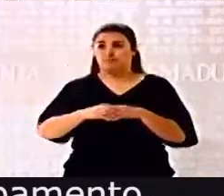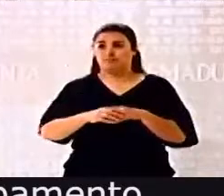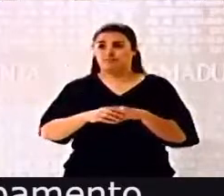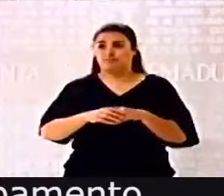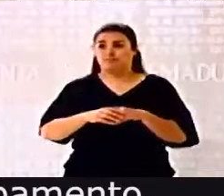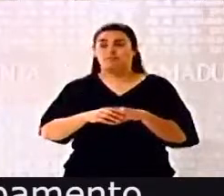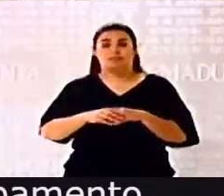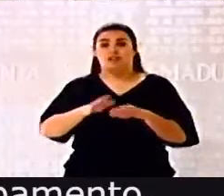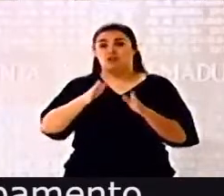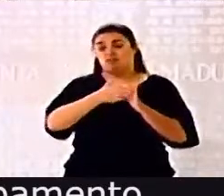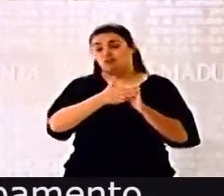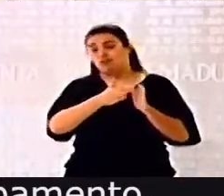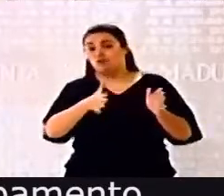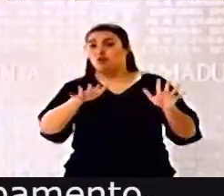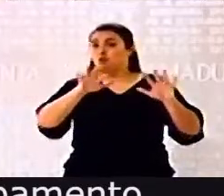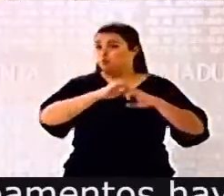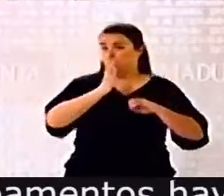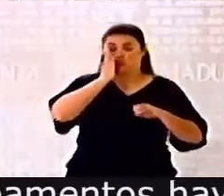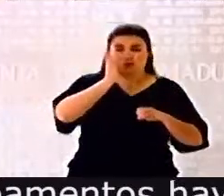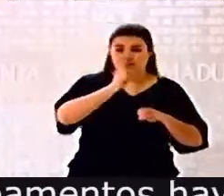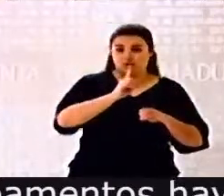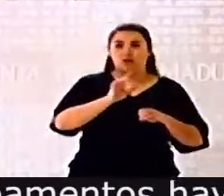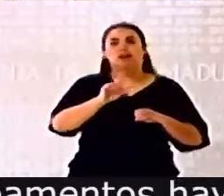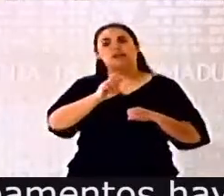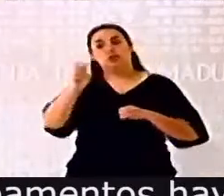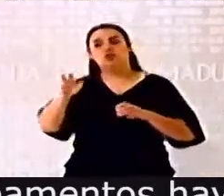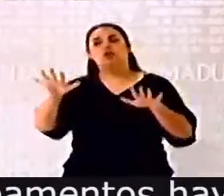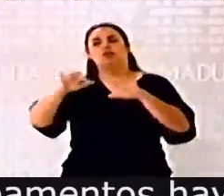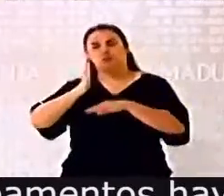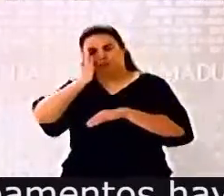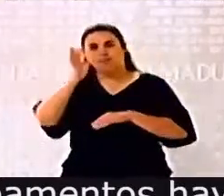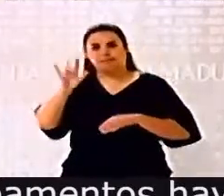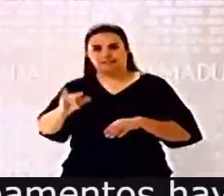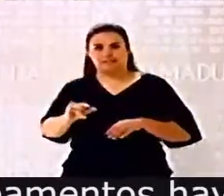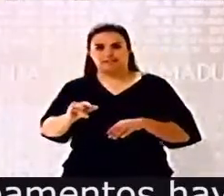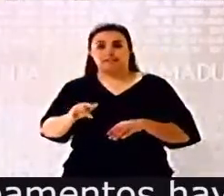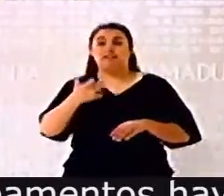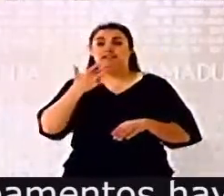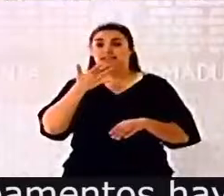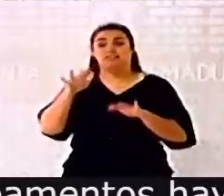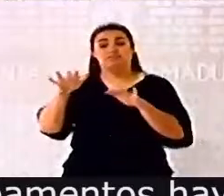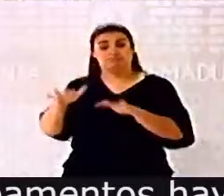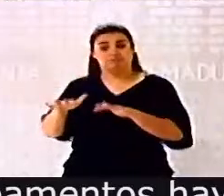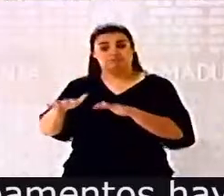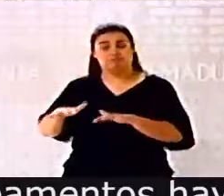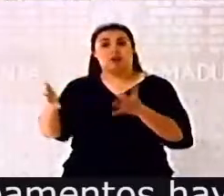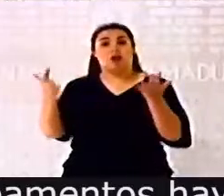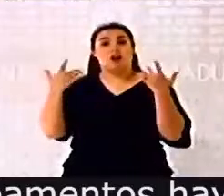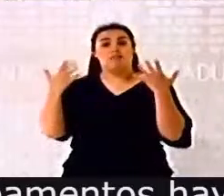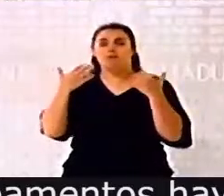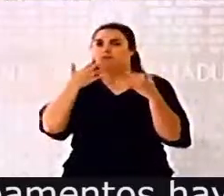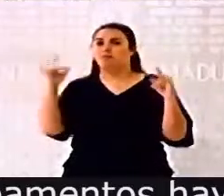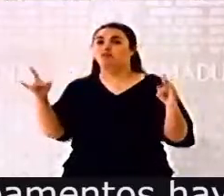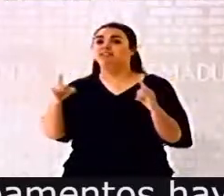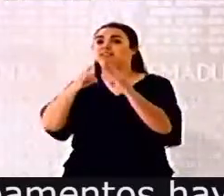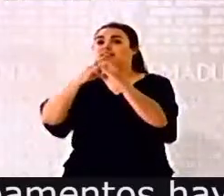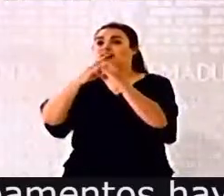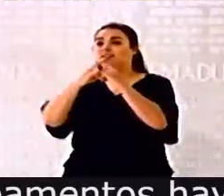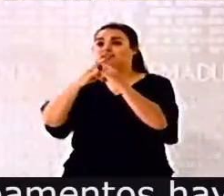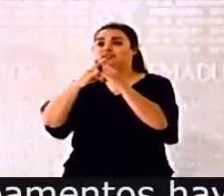que no llevan pernoctación y los que llevan pernoctación. Si la pernoctación se hace al aire libre, es decir, en tiendas de campaña,